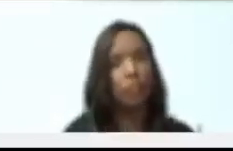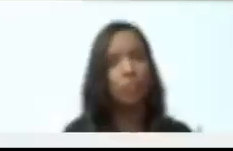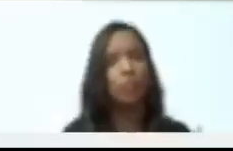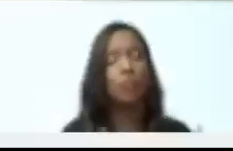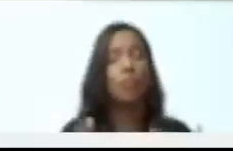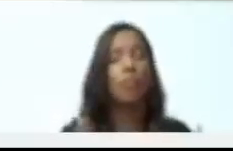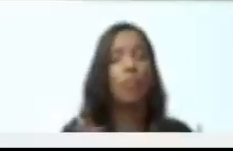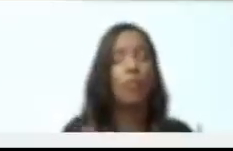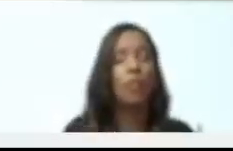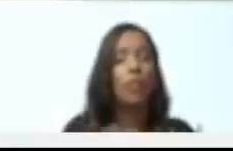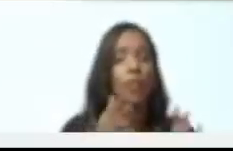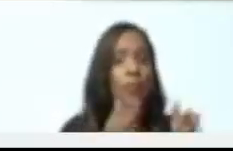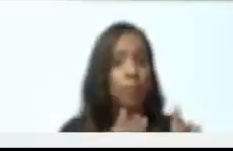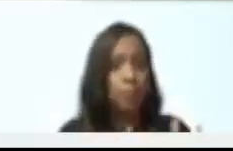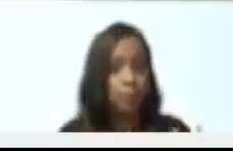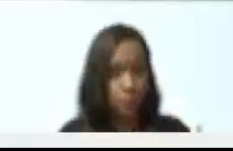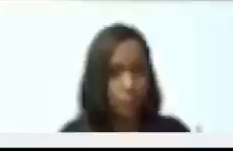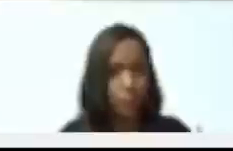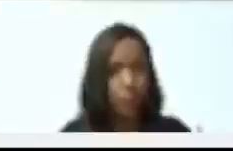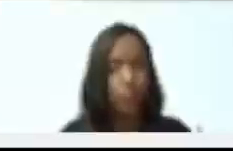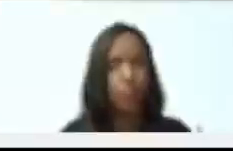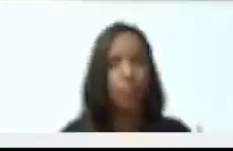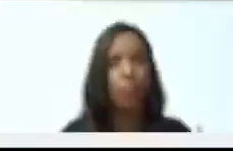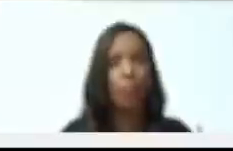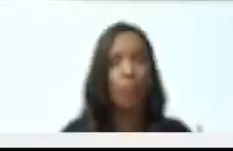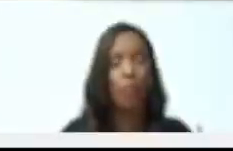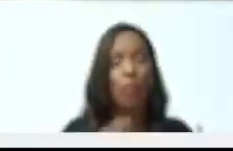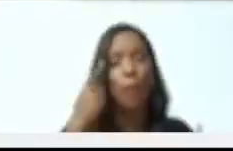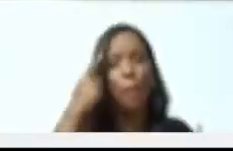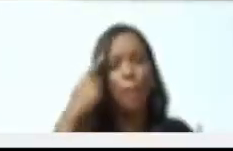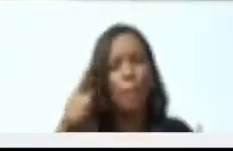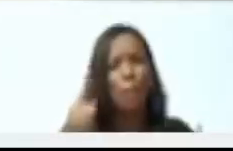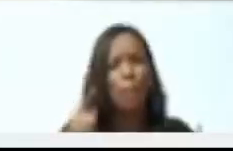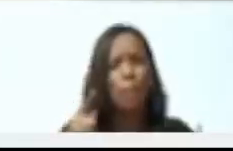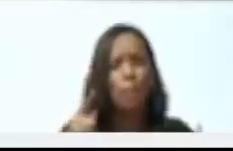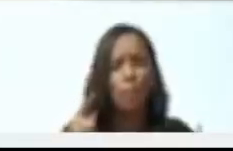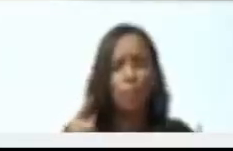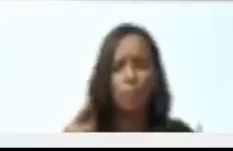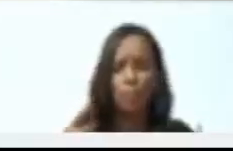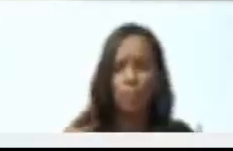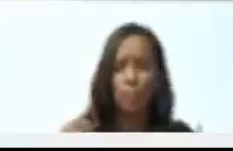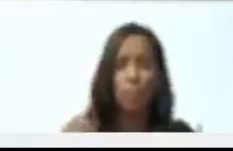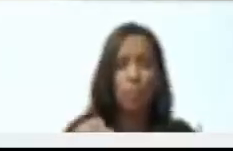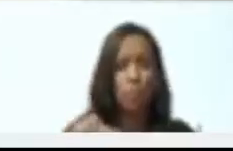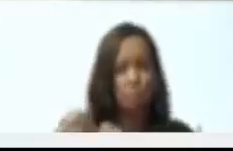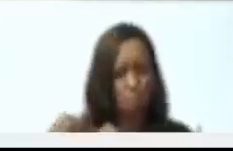la República crear la Procuraduría Especializada de